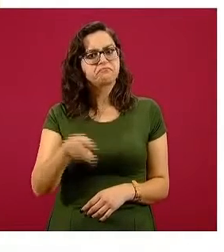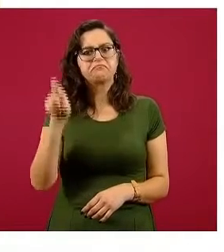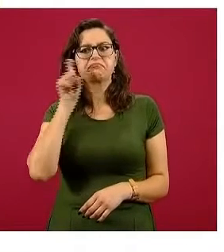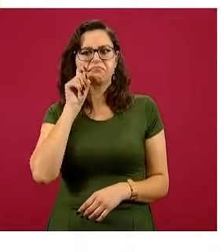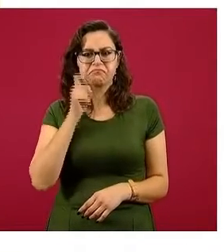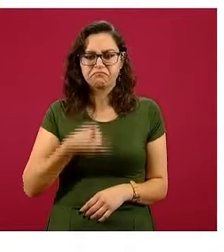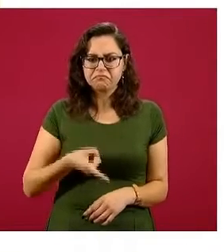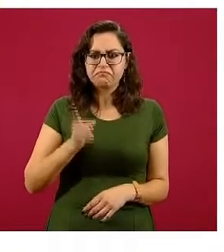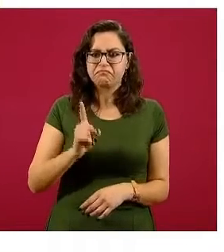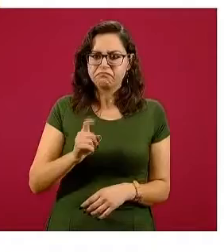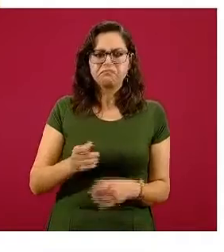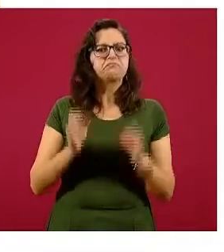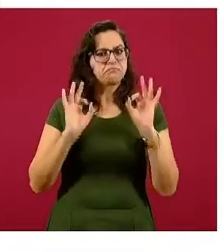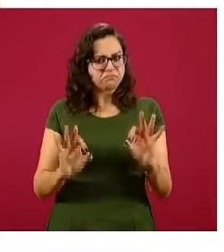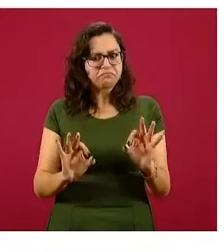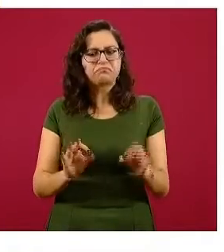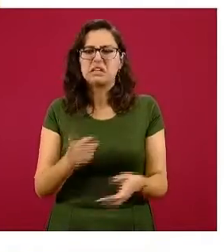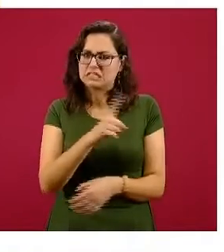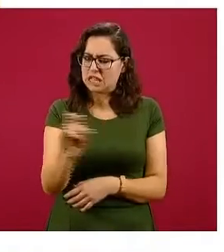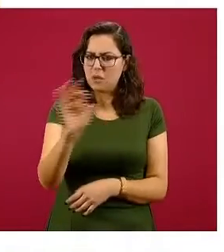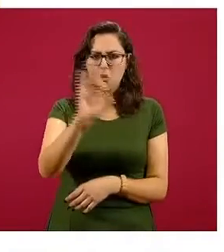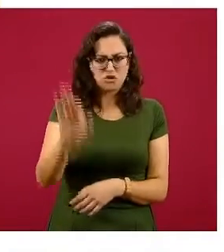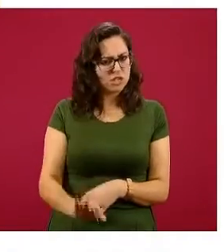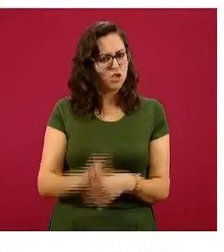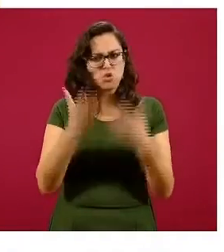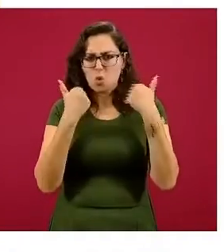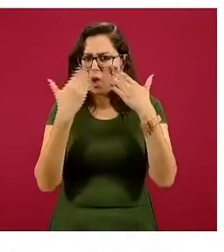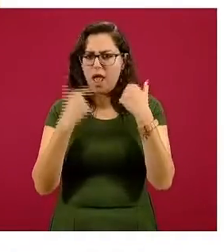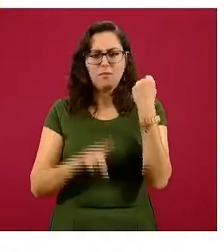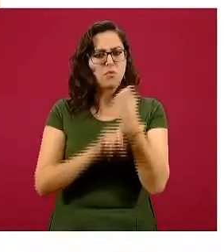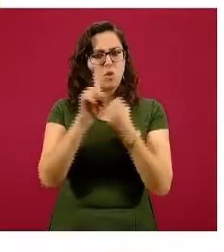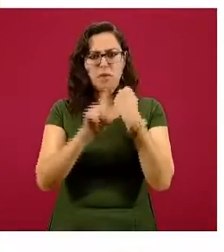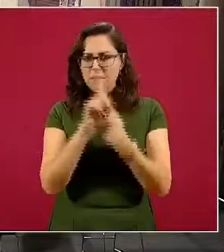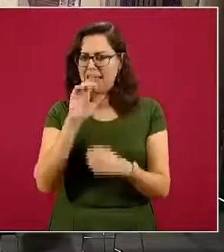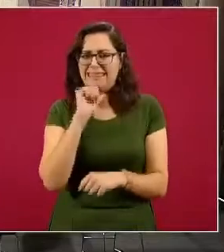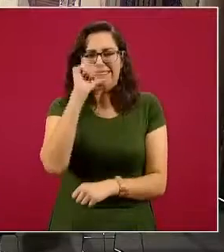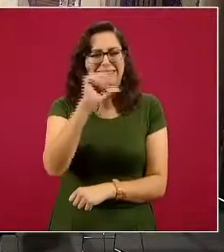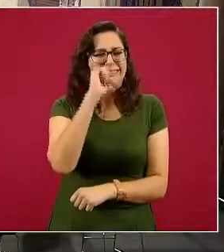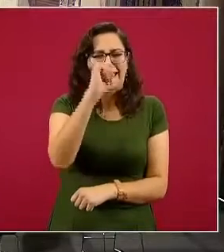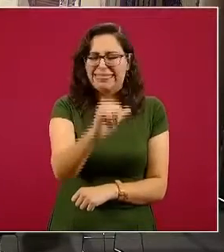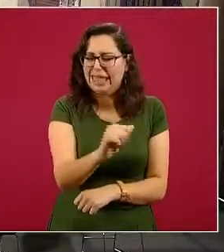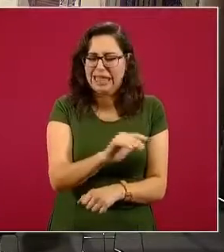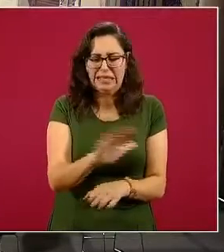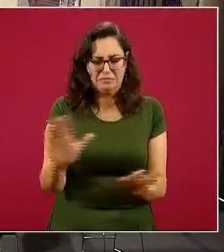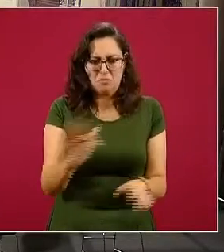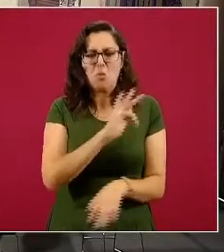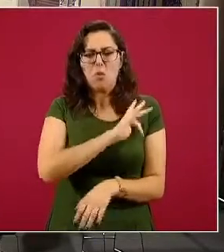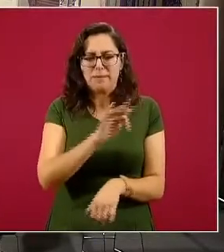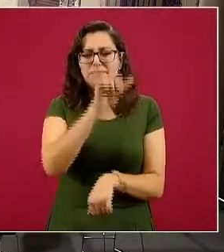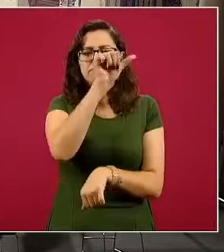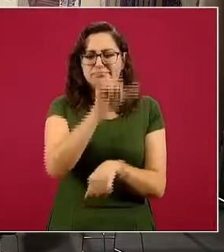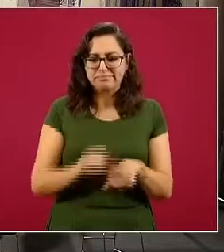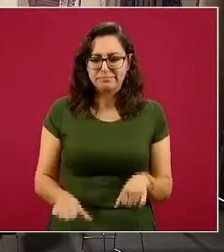100%, y también no van a tener ningún problema de salud por realizarse la vasectomía.